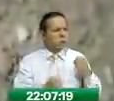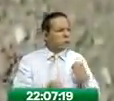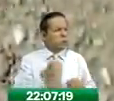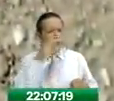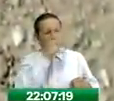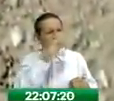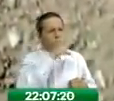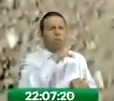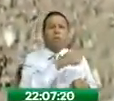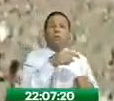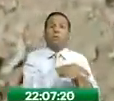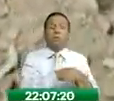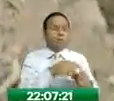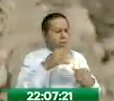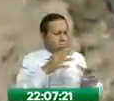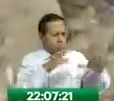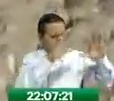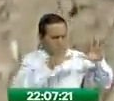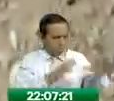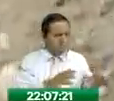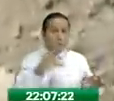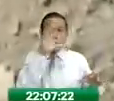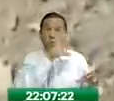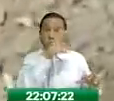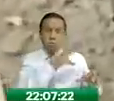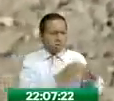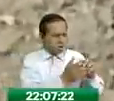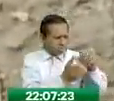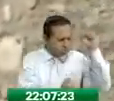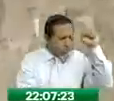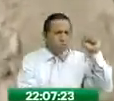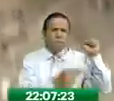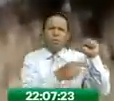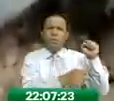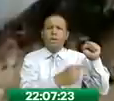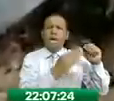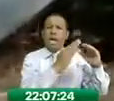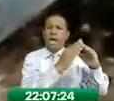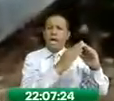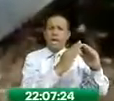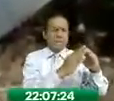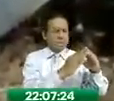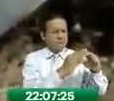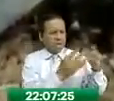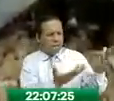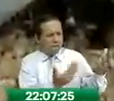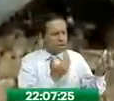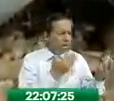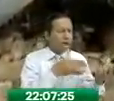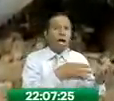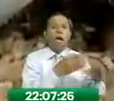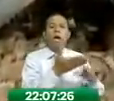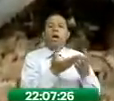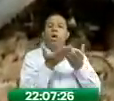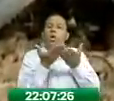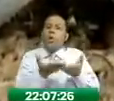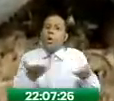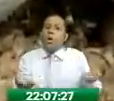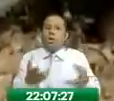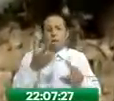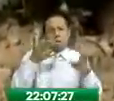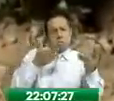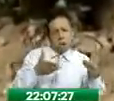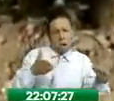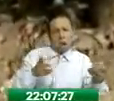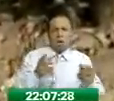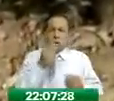Al realizar la requisa, los uniformados encontraron caletas adoptadas en el terreno que servían para esconder armas de fuego y